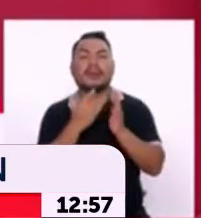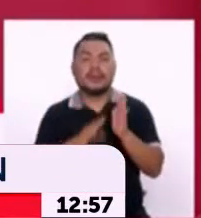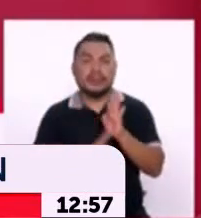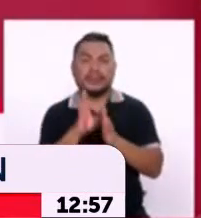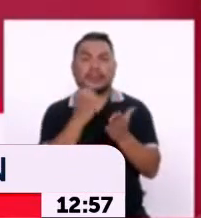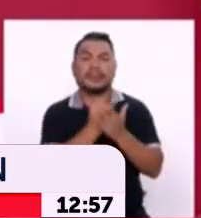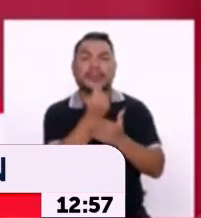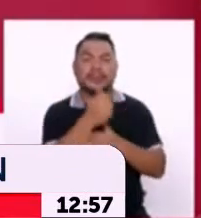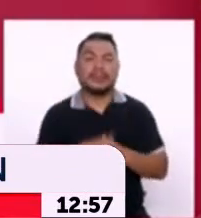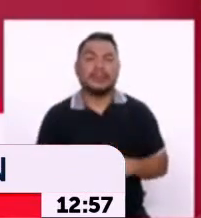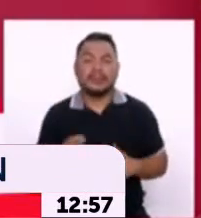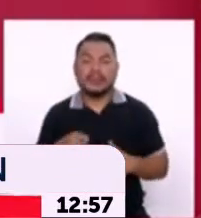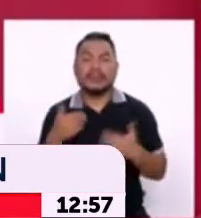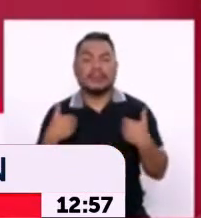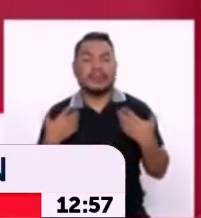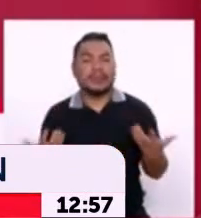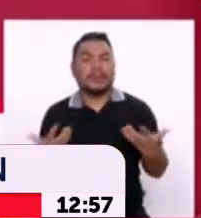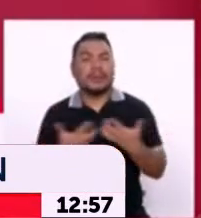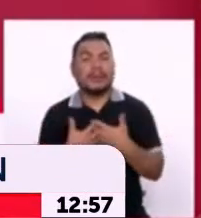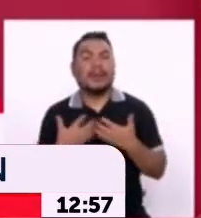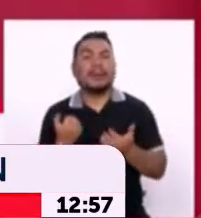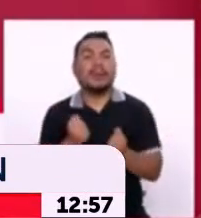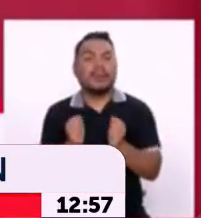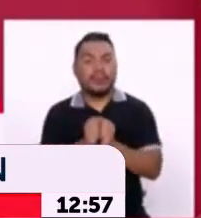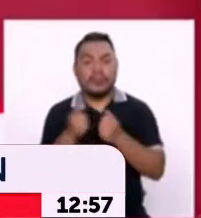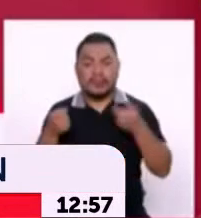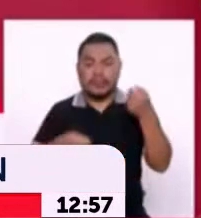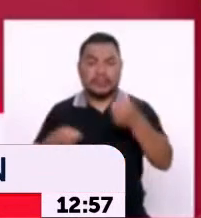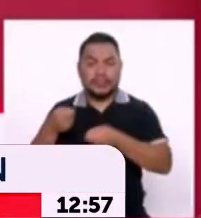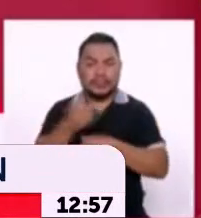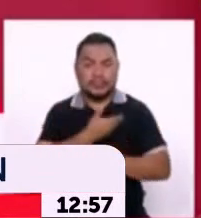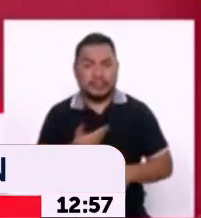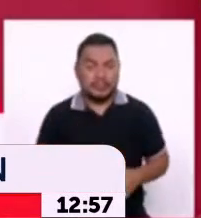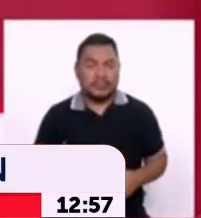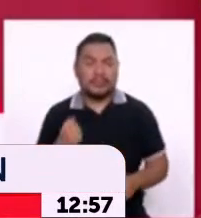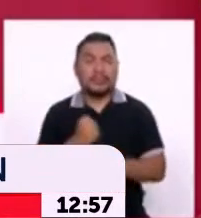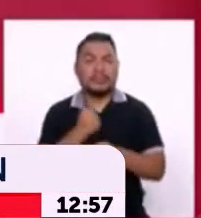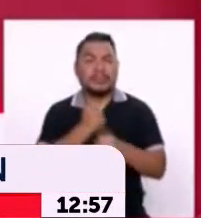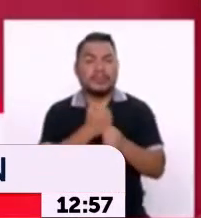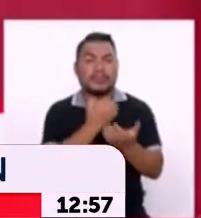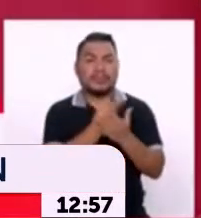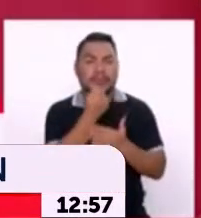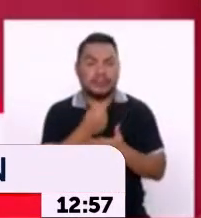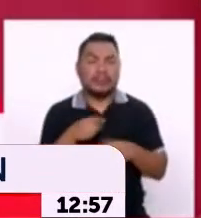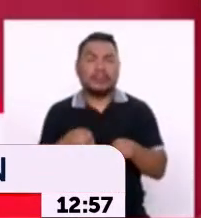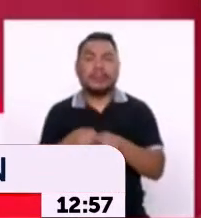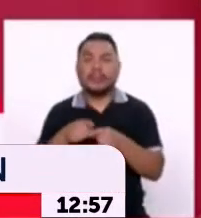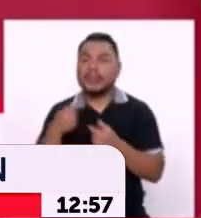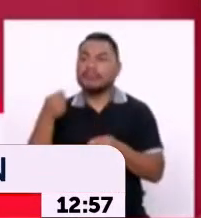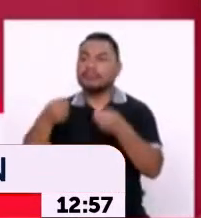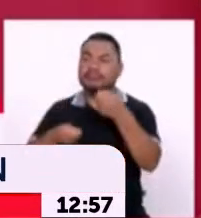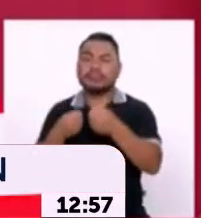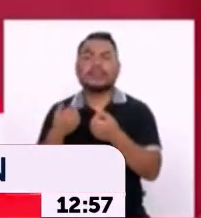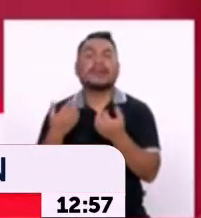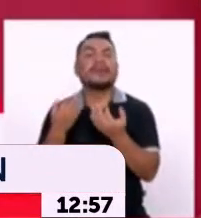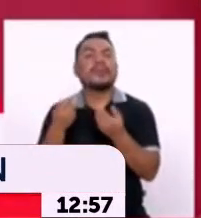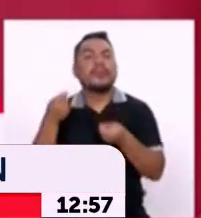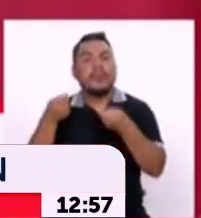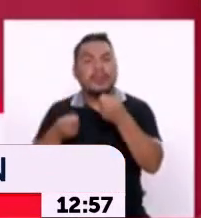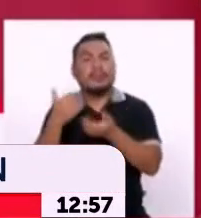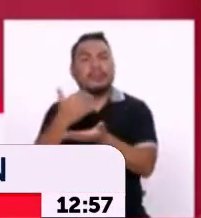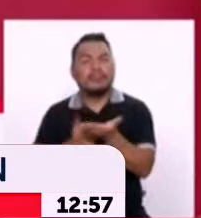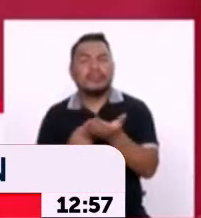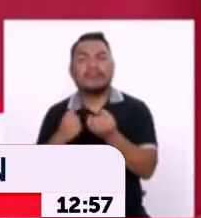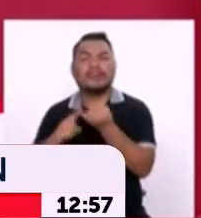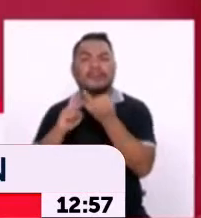reactivar la economía. Tienen relación con la inversión pública, la gestión económica, la gestión tributaria, hemos publicado